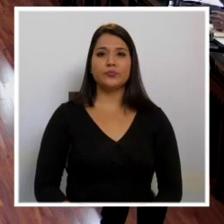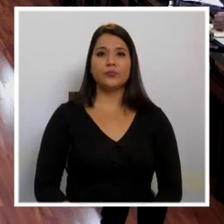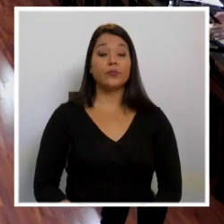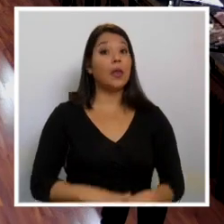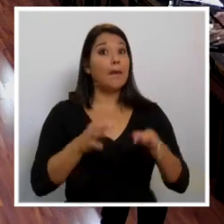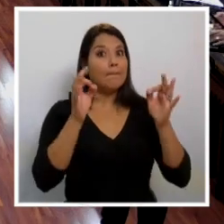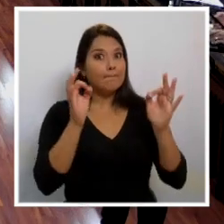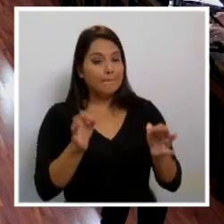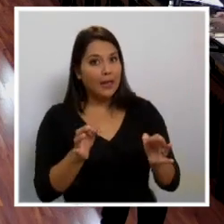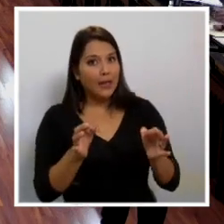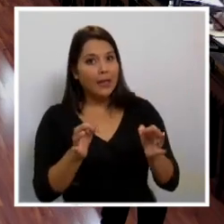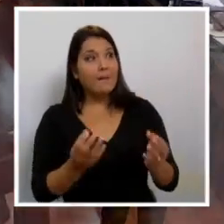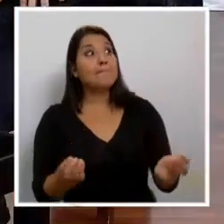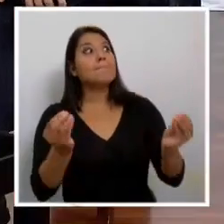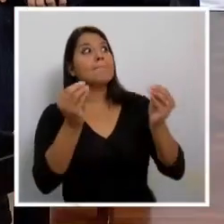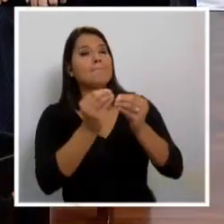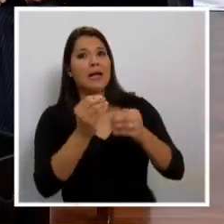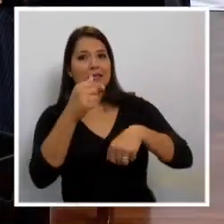Bien, otro